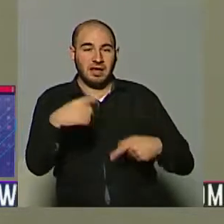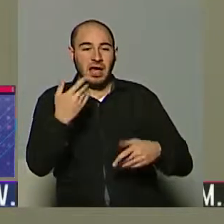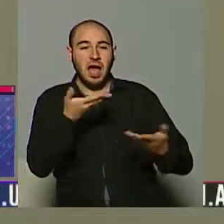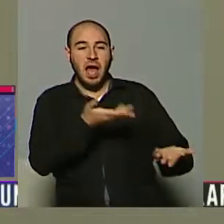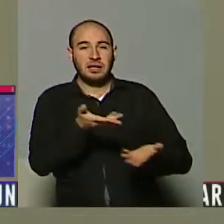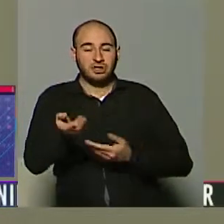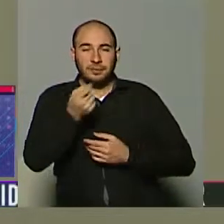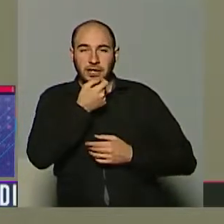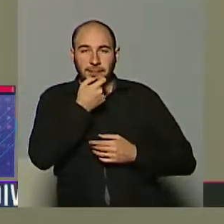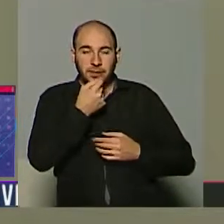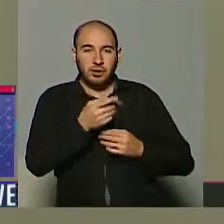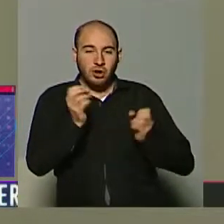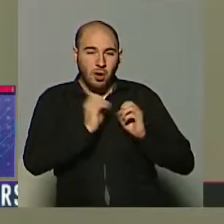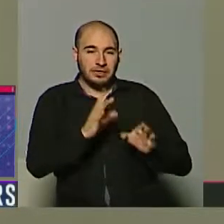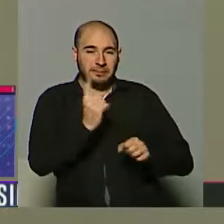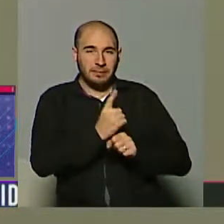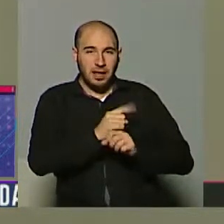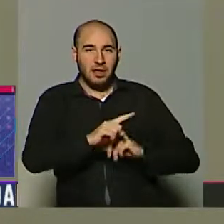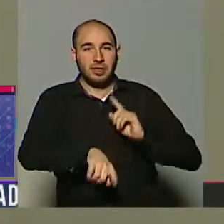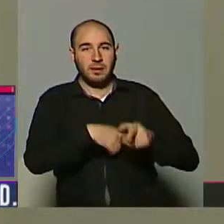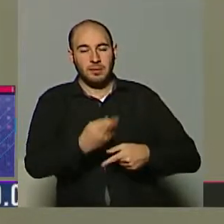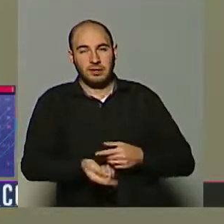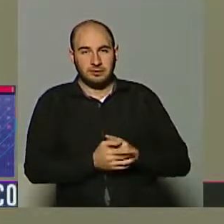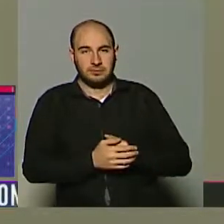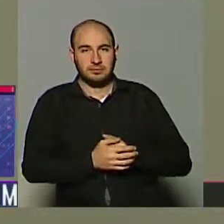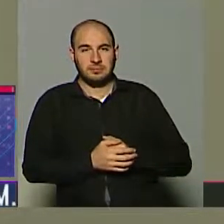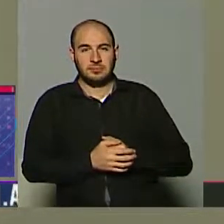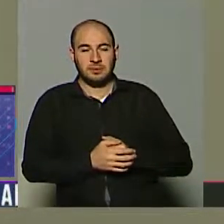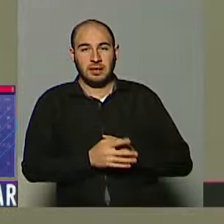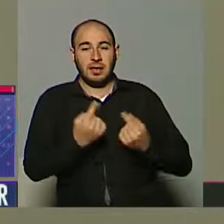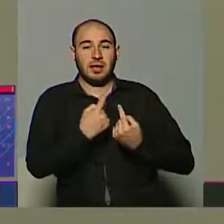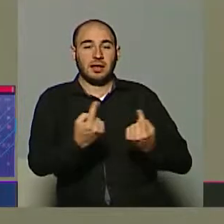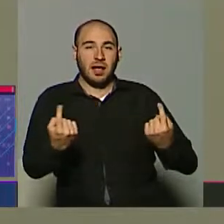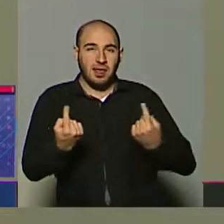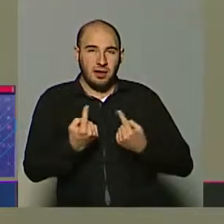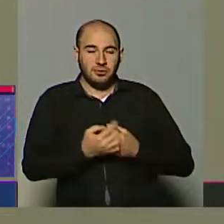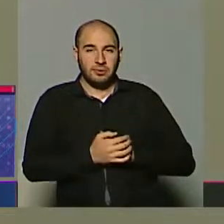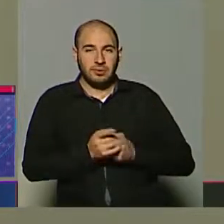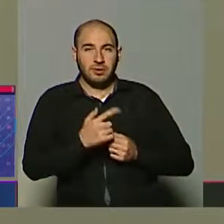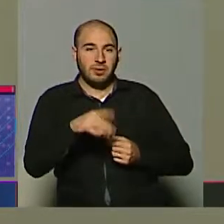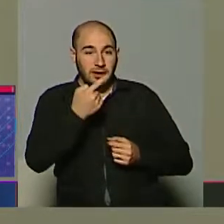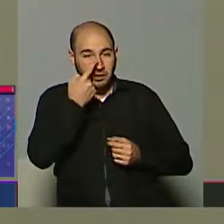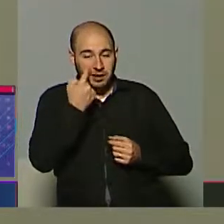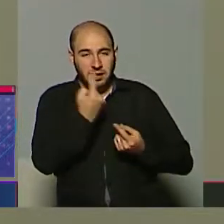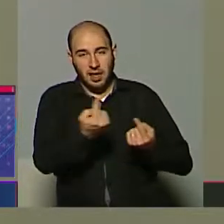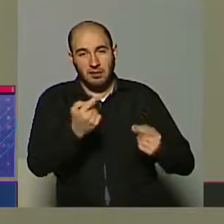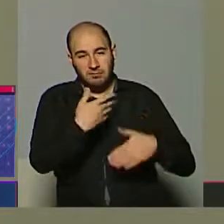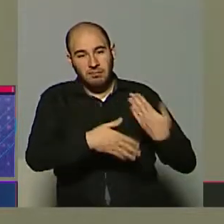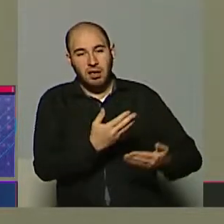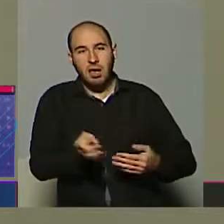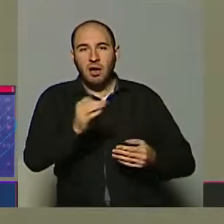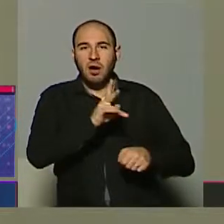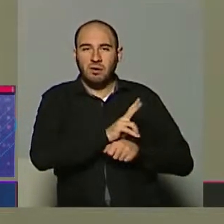asesoramiento inicial y después queda, digamos, cada uno en su interés seguir o avanzar